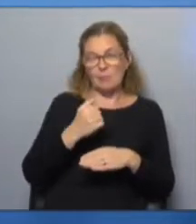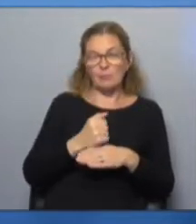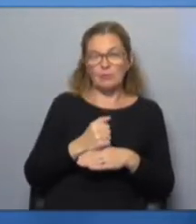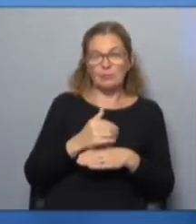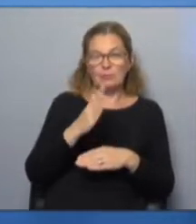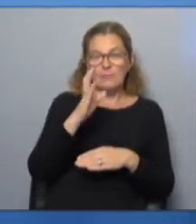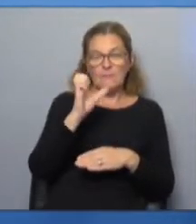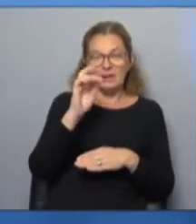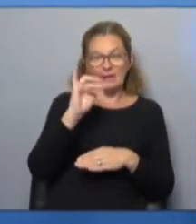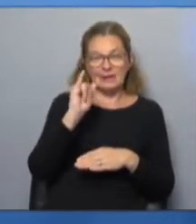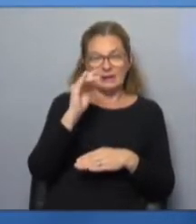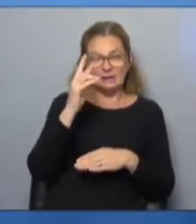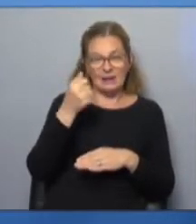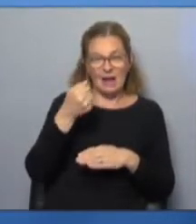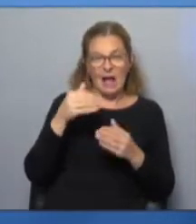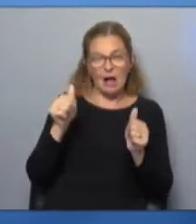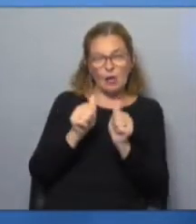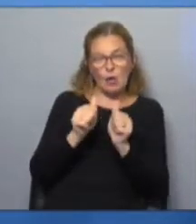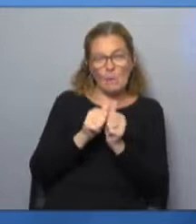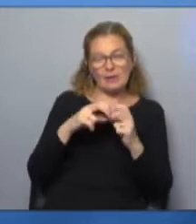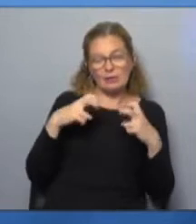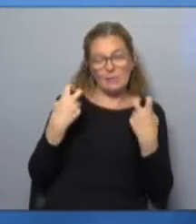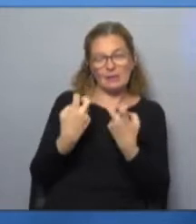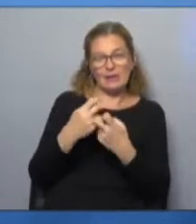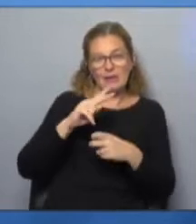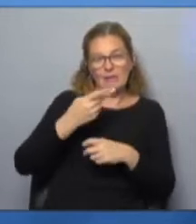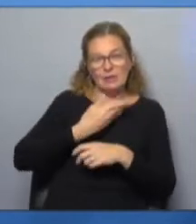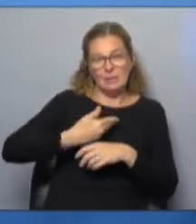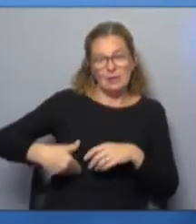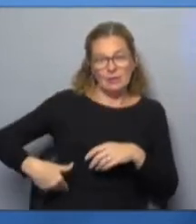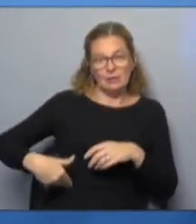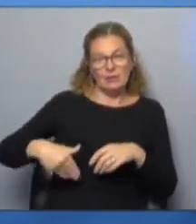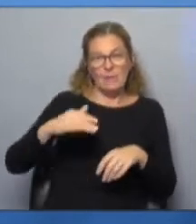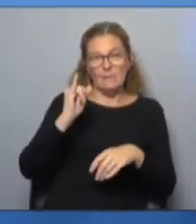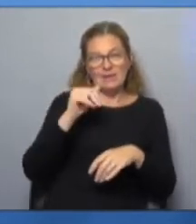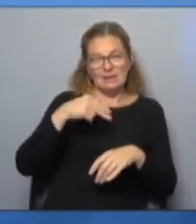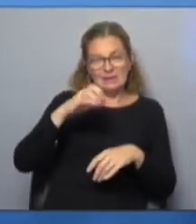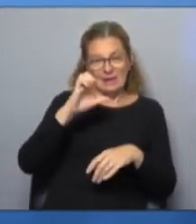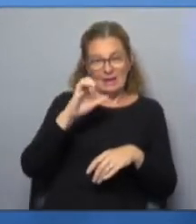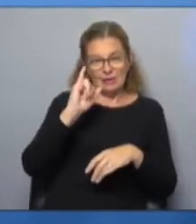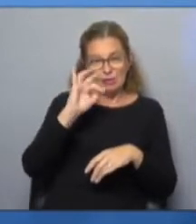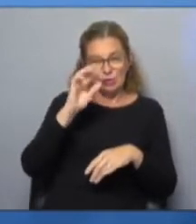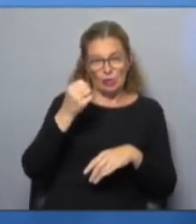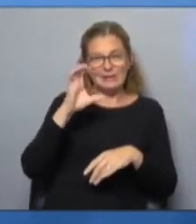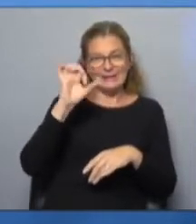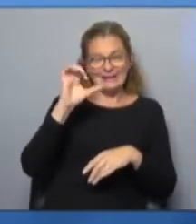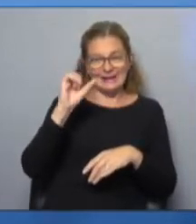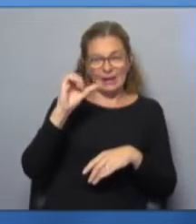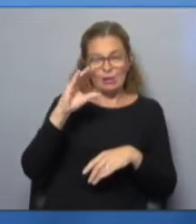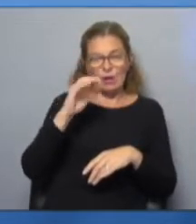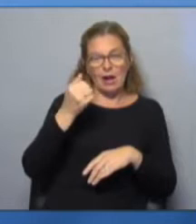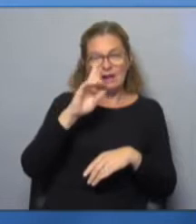Fernando Pereira lo acompañan en esta mesa la vicepresidenta Verónica Piñeiro también el senador Charles